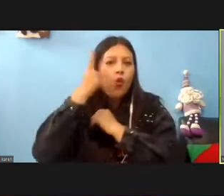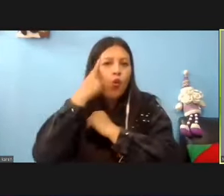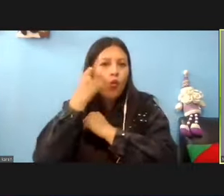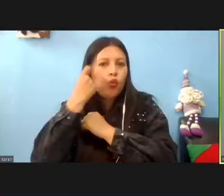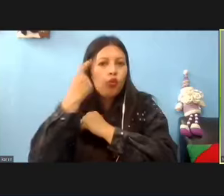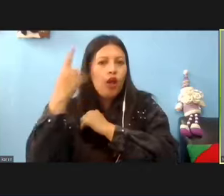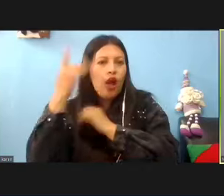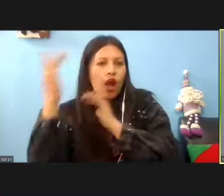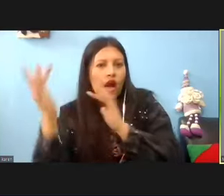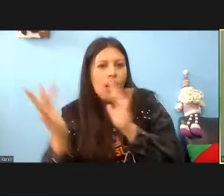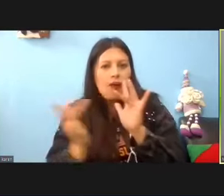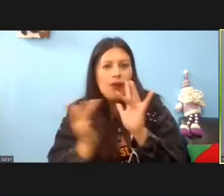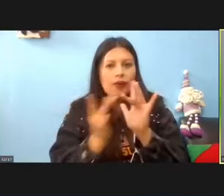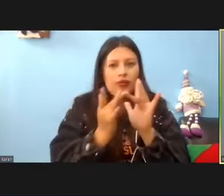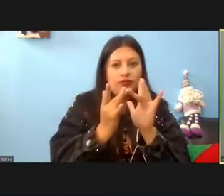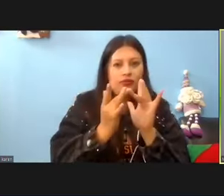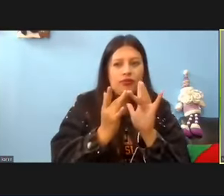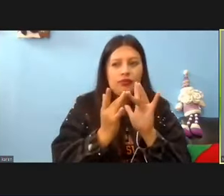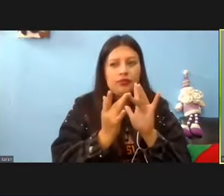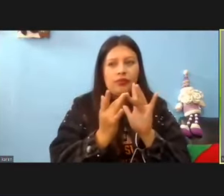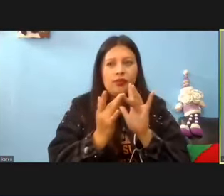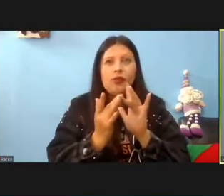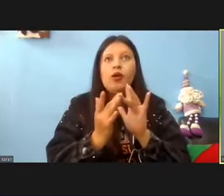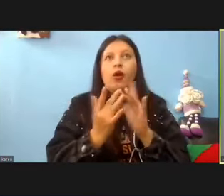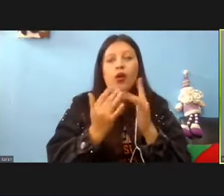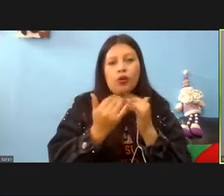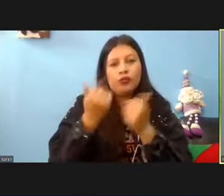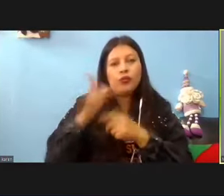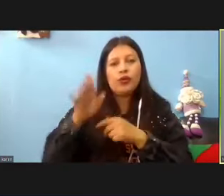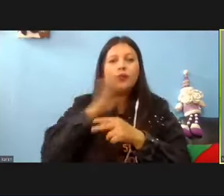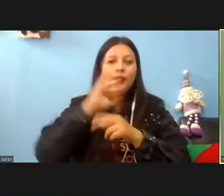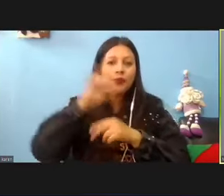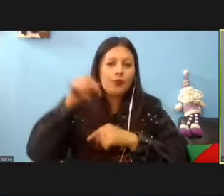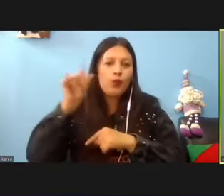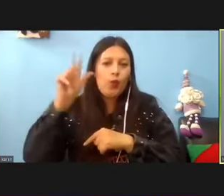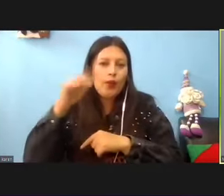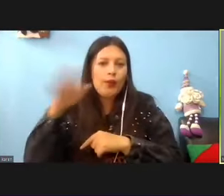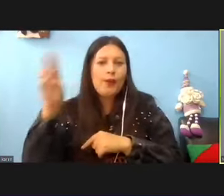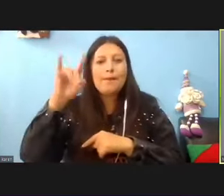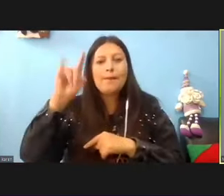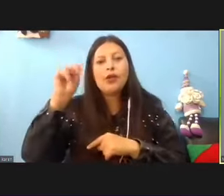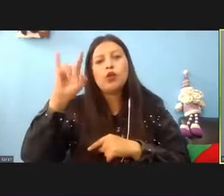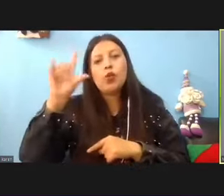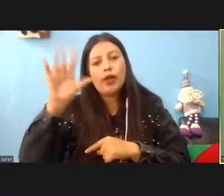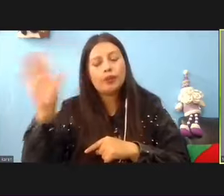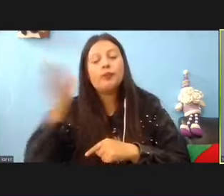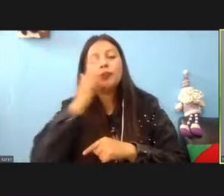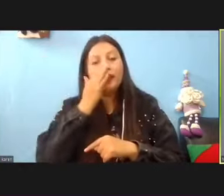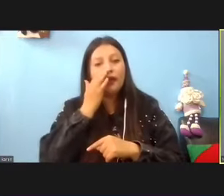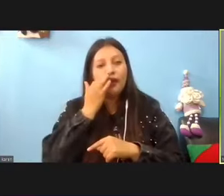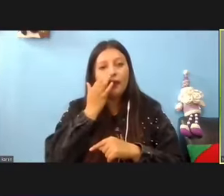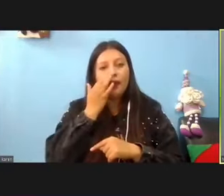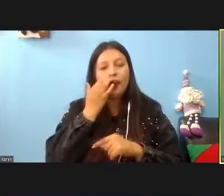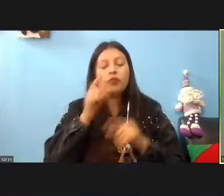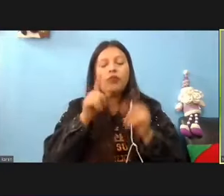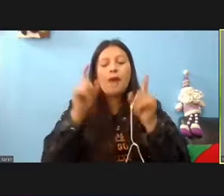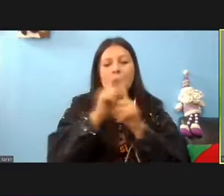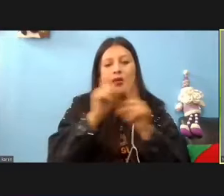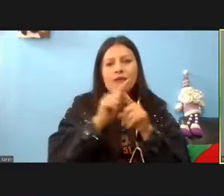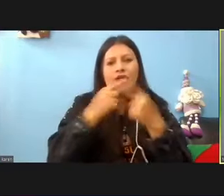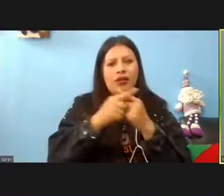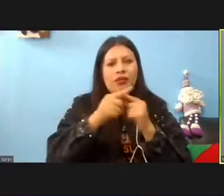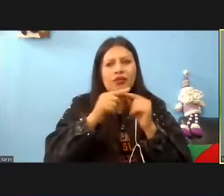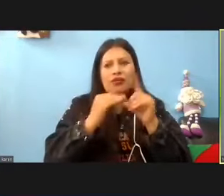torno de la mesa. Juan Manuel Roca. Nos encontramos las palabras de diferentes latitudes, nos encontramos desde